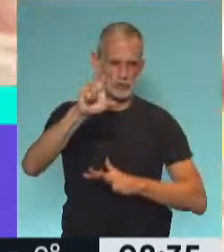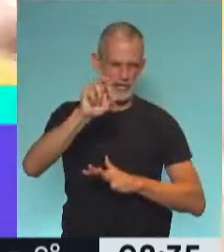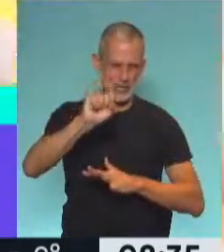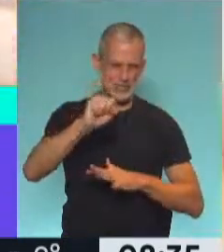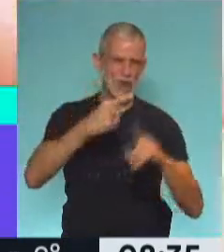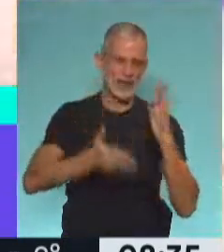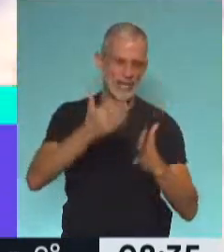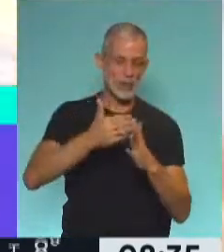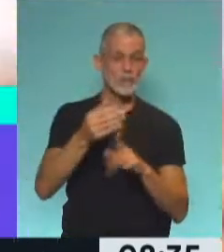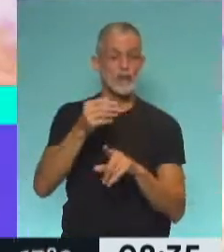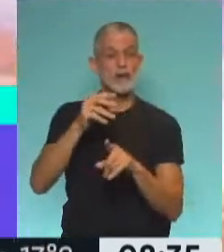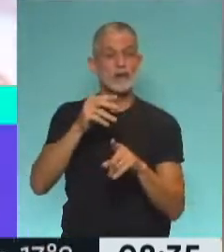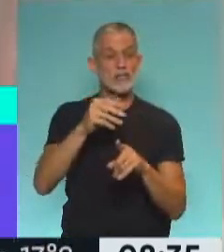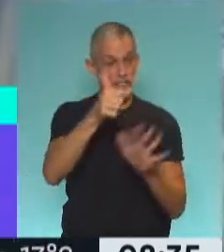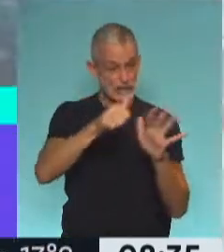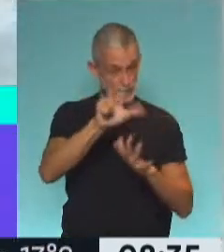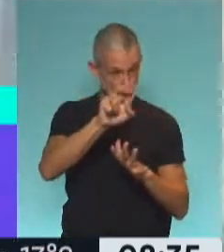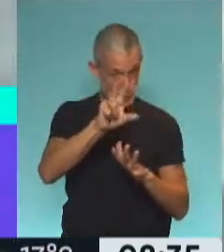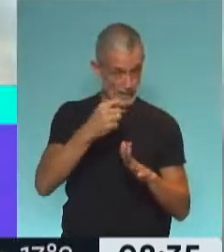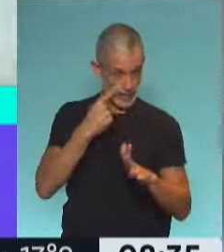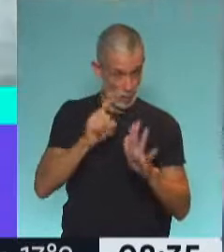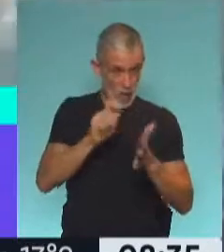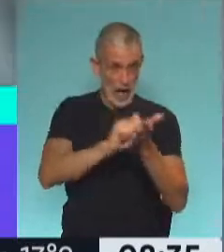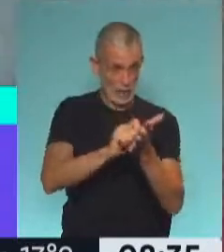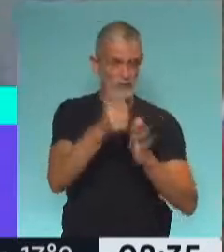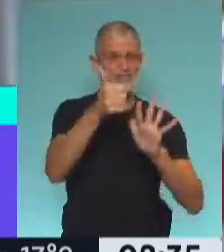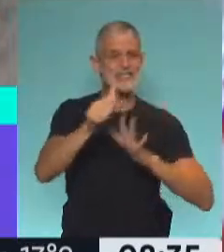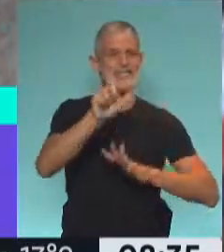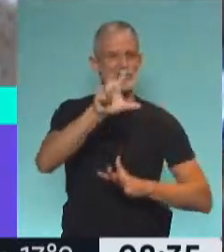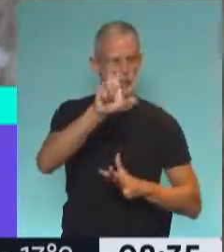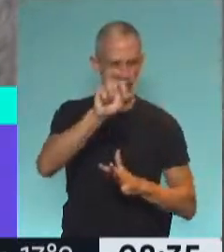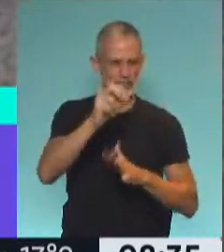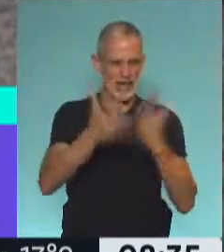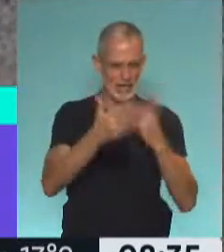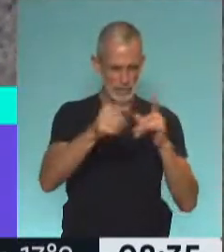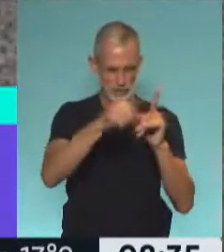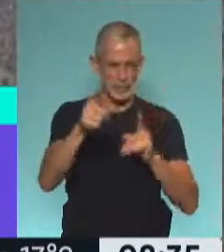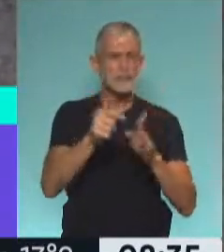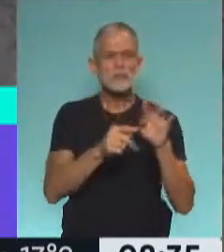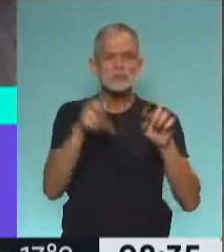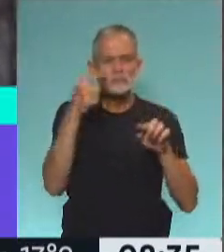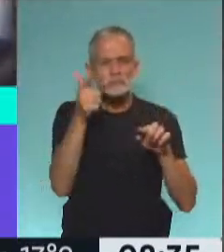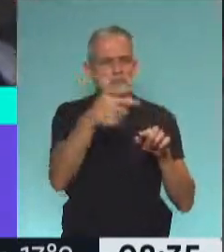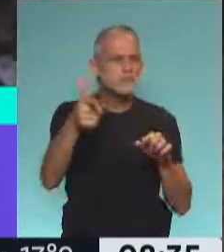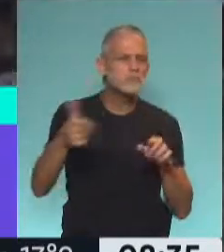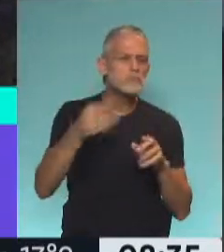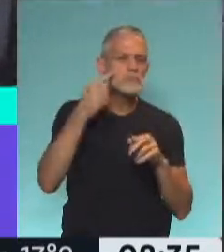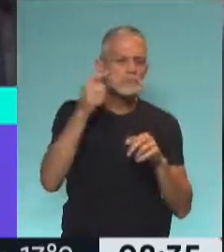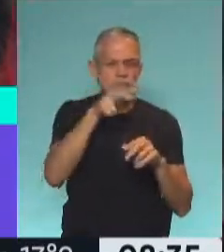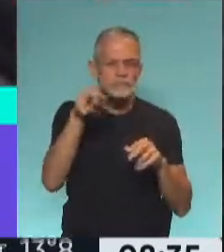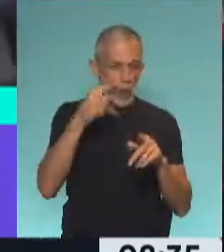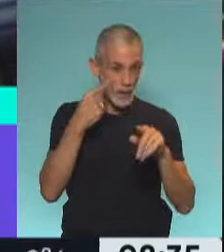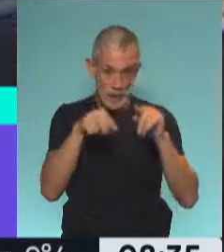Tenemos, por ejemplo, el vacío. 6.30 el kilo. Atención, Alejandro Silvia, anotando. 6.30 el kilo. A ver, déjenme pasar la cámara primero con la imagen, dice